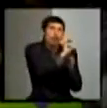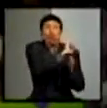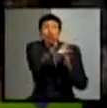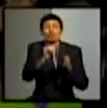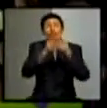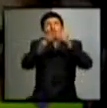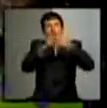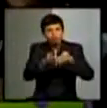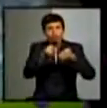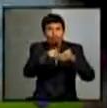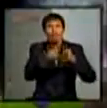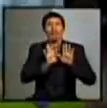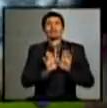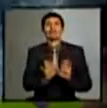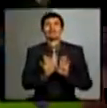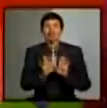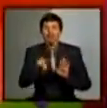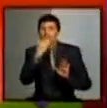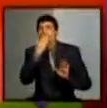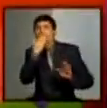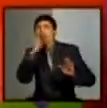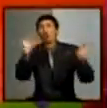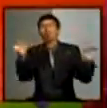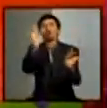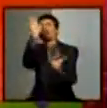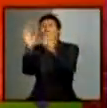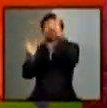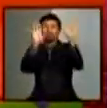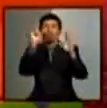nuevo año en el mejor escenario del país.